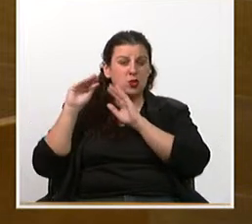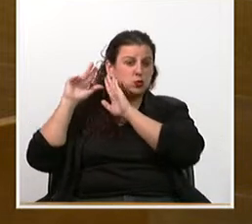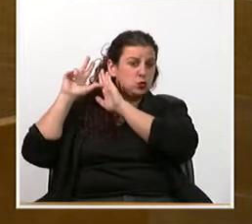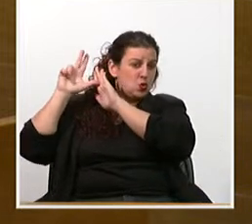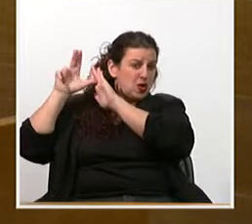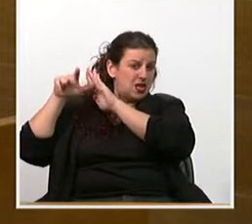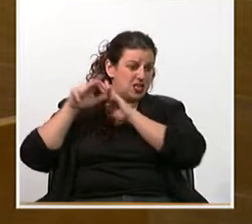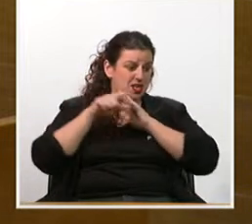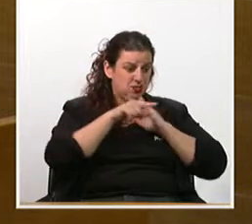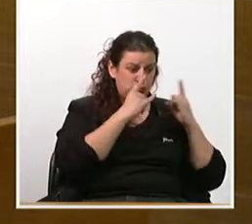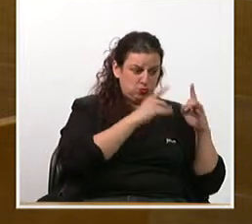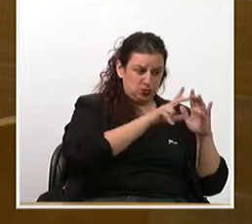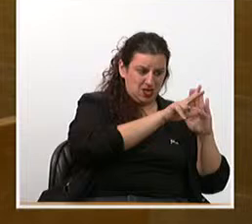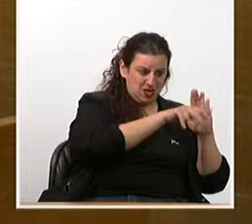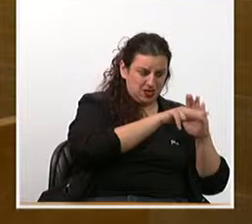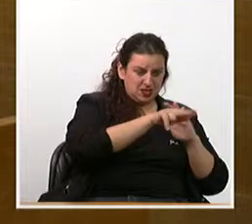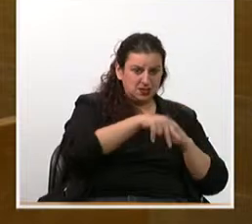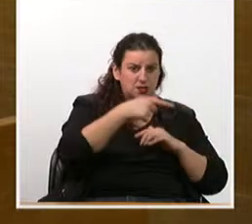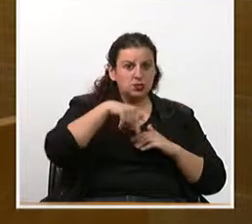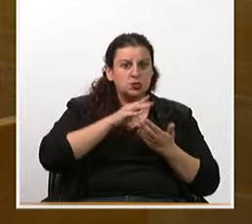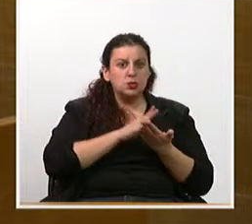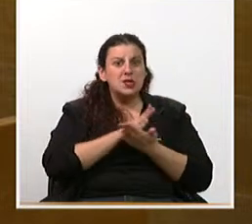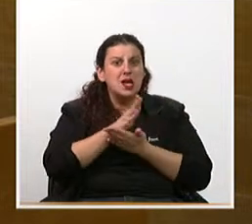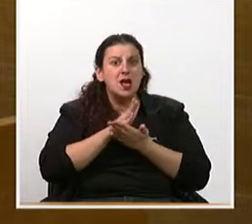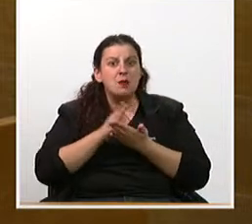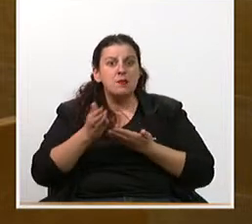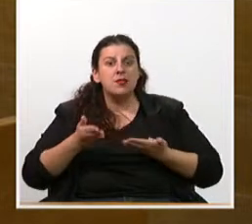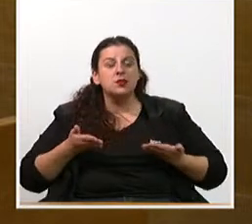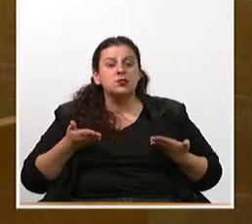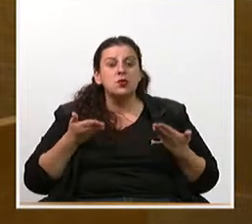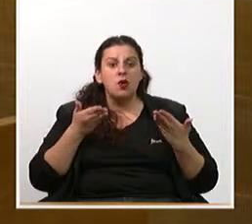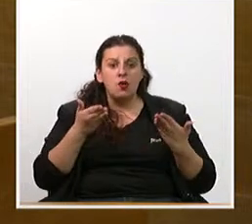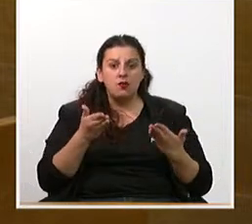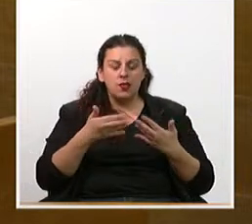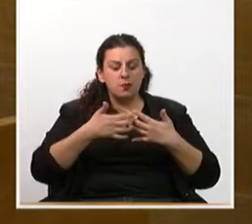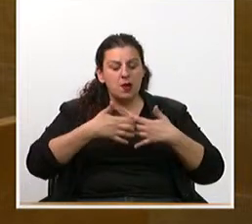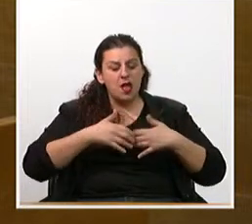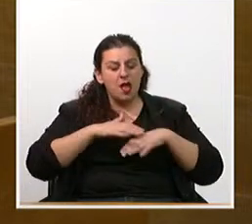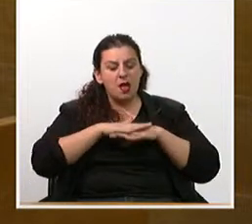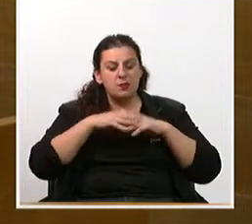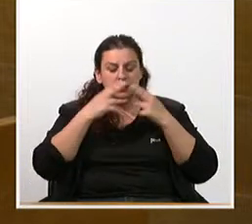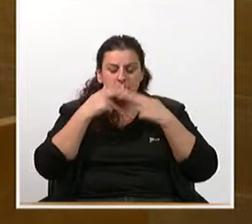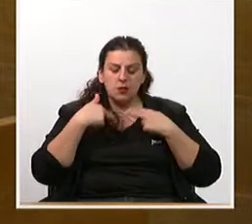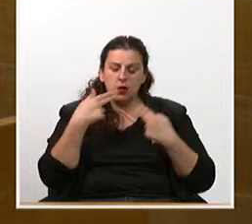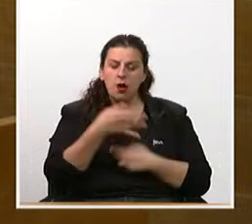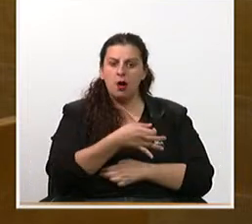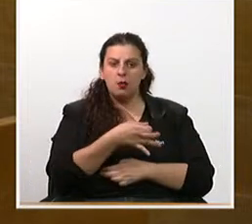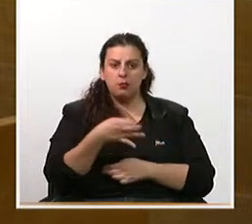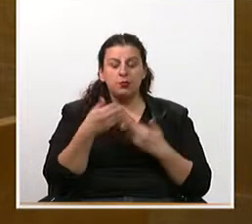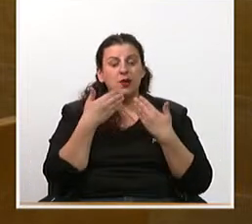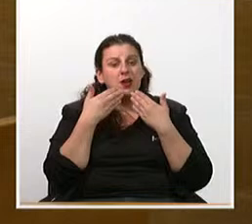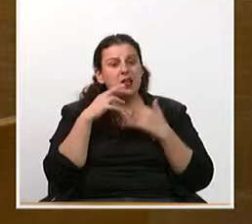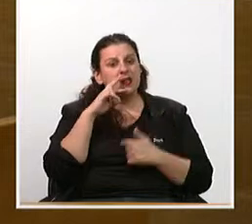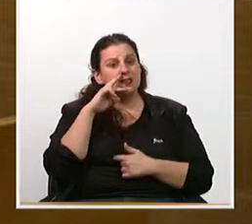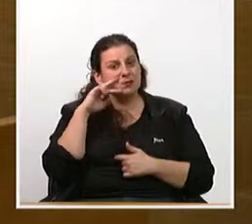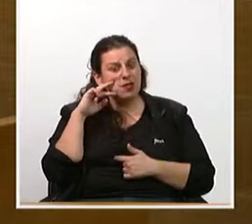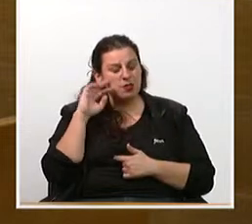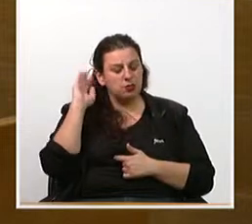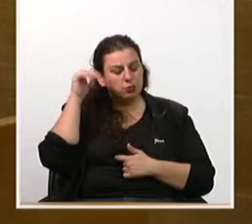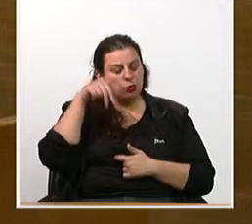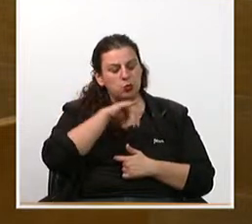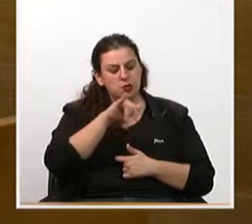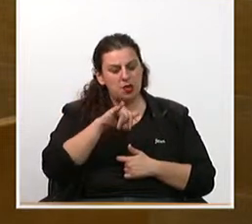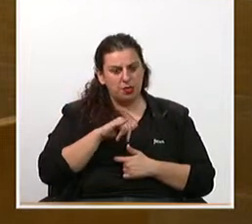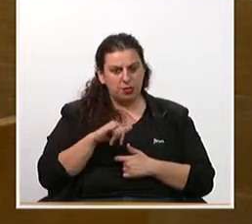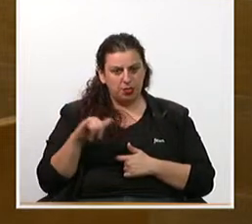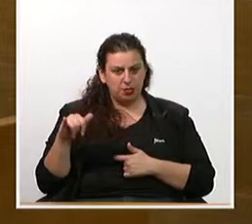procedimientos mejores medios para garantizar el correcto funcionamiento de de Justicia con el presidente Carlos mazón y la consellera Núñez